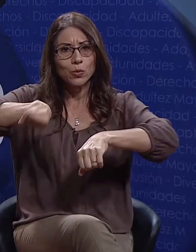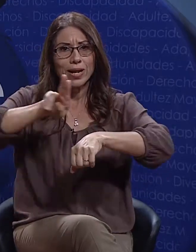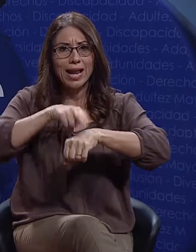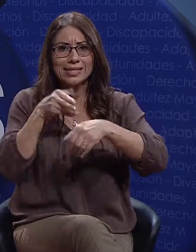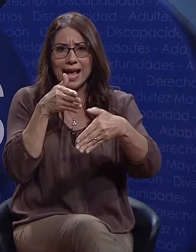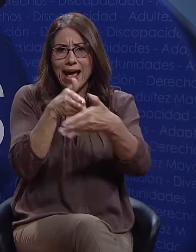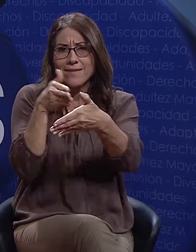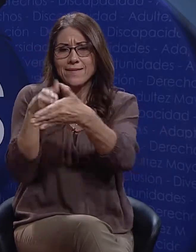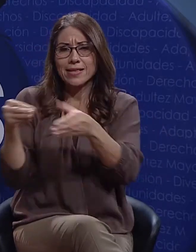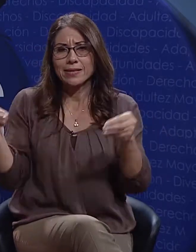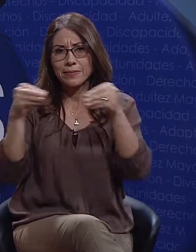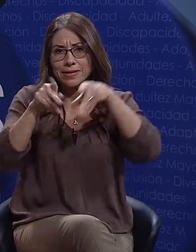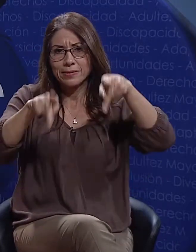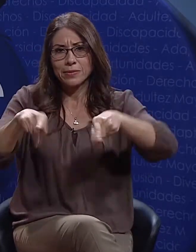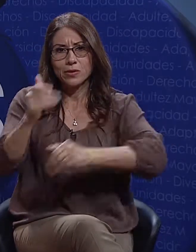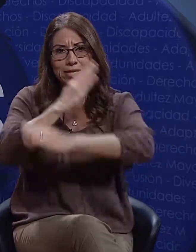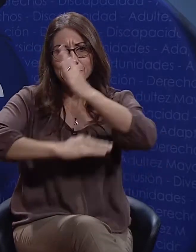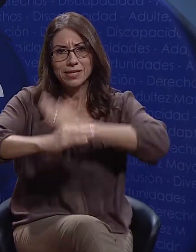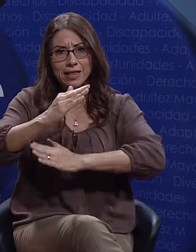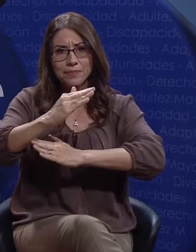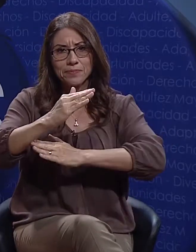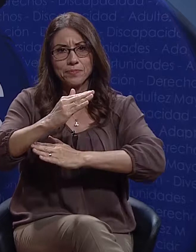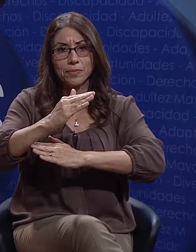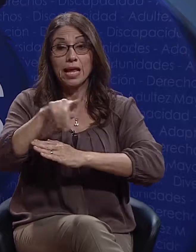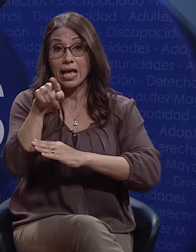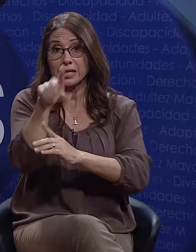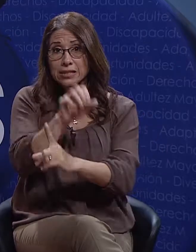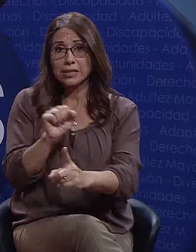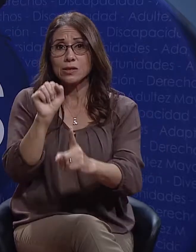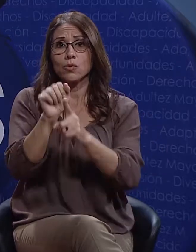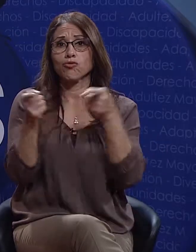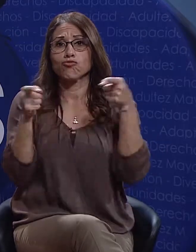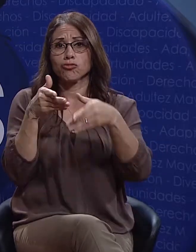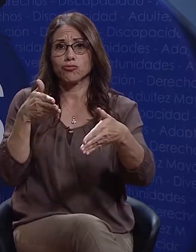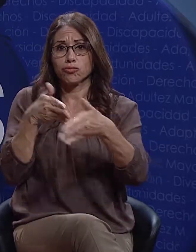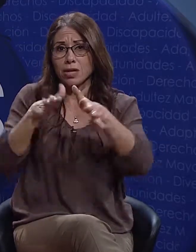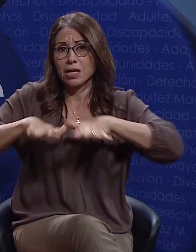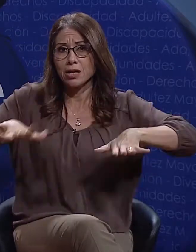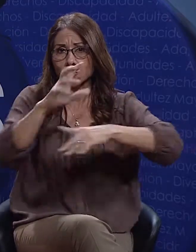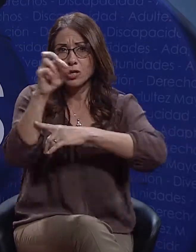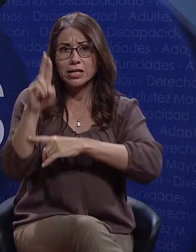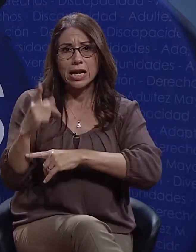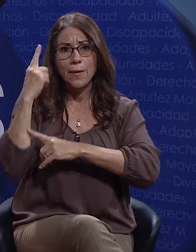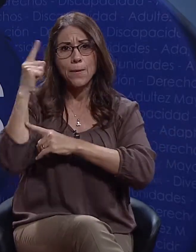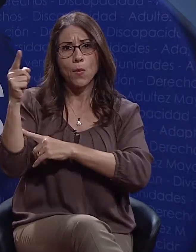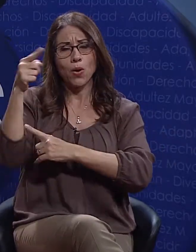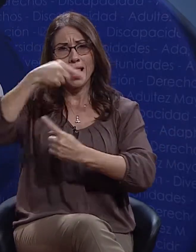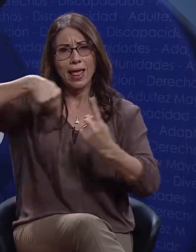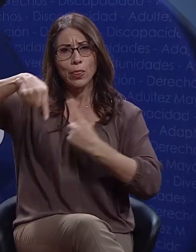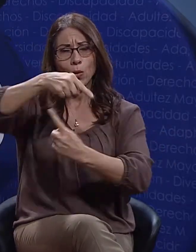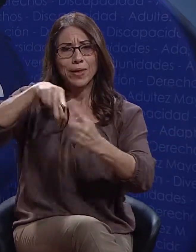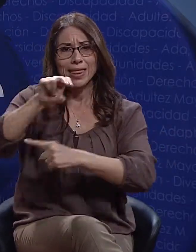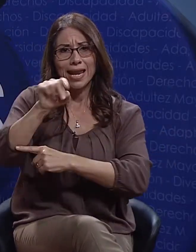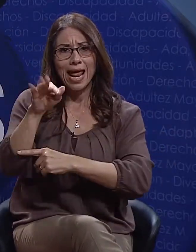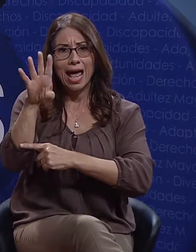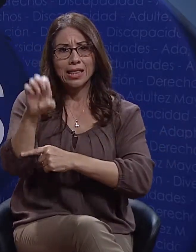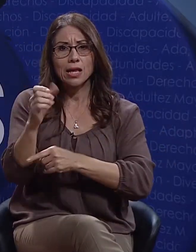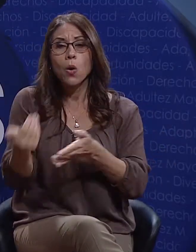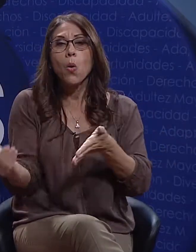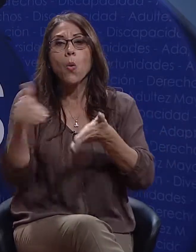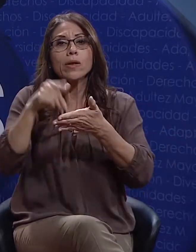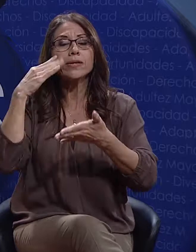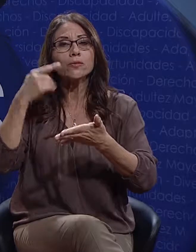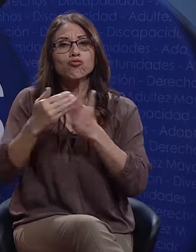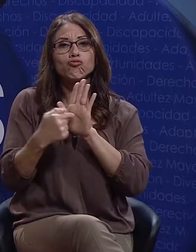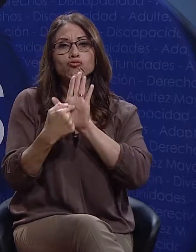a afectar más a las personas con discapacidad. Ante la afectación en suelo nacional por el paso de la tormenta Nate, quedó de nuevo en